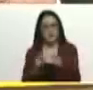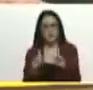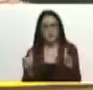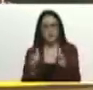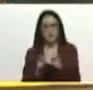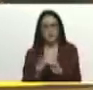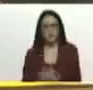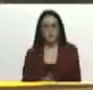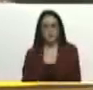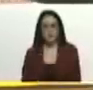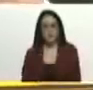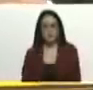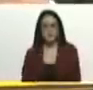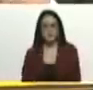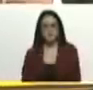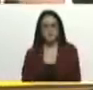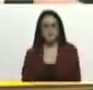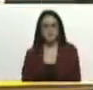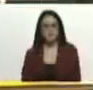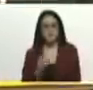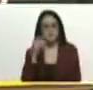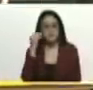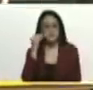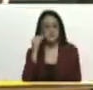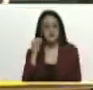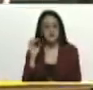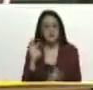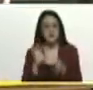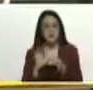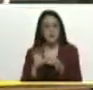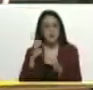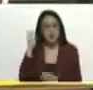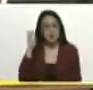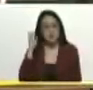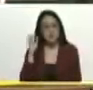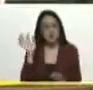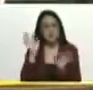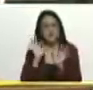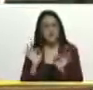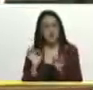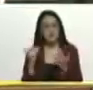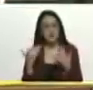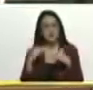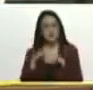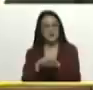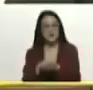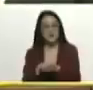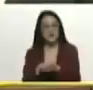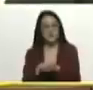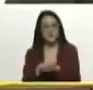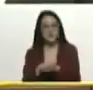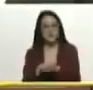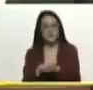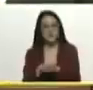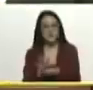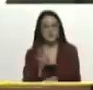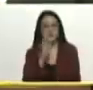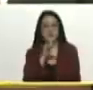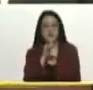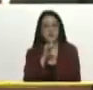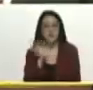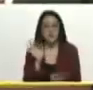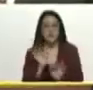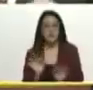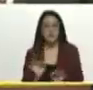Si queremos considerar la Unión Europea como un modelo de integración, si no queremos tenerlos como